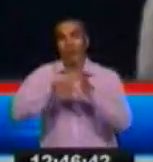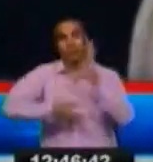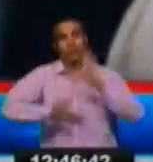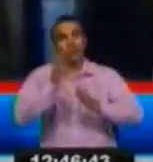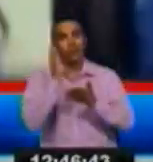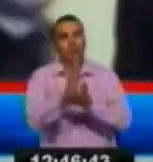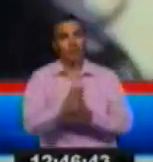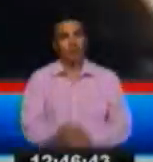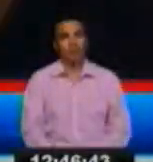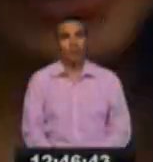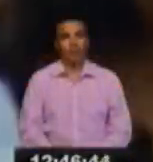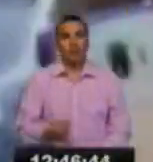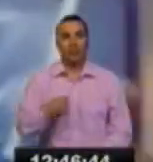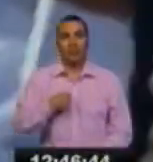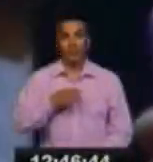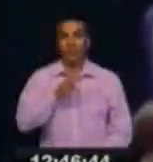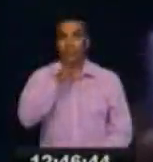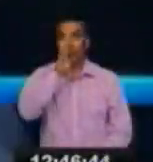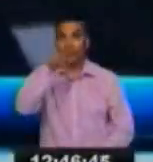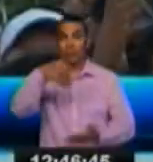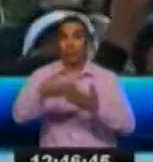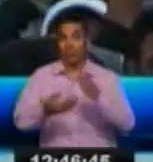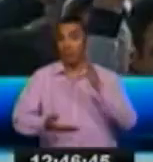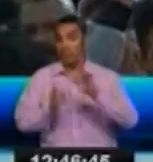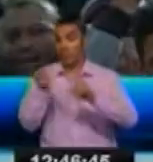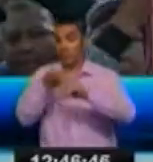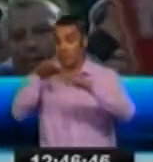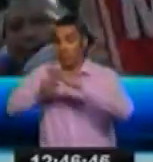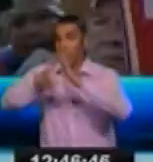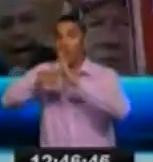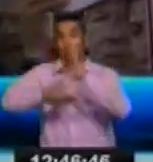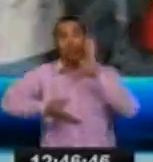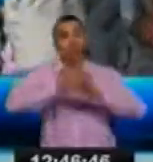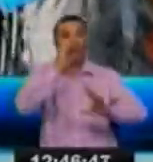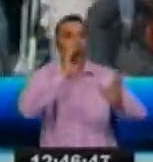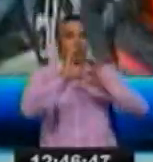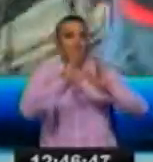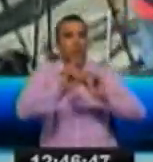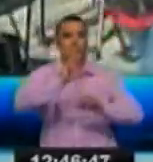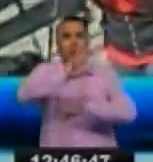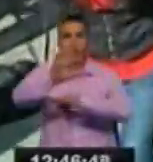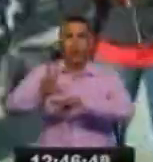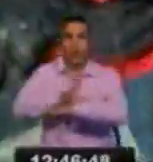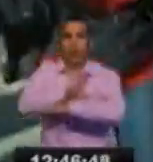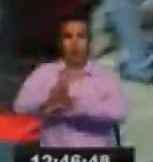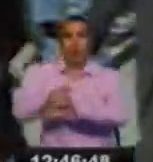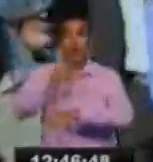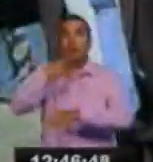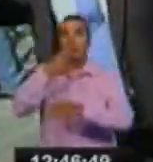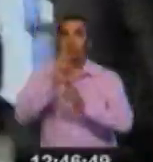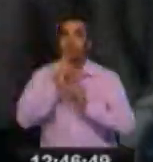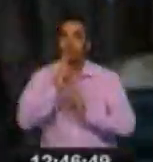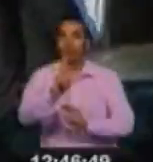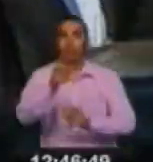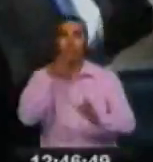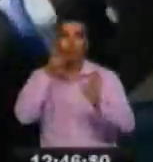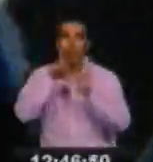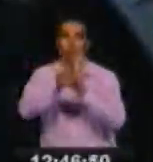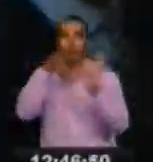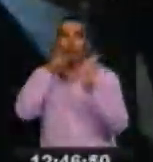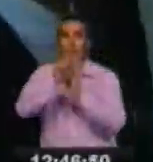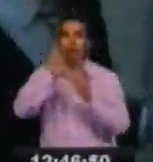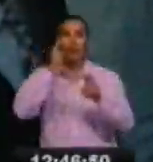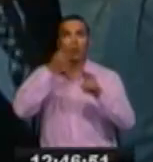Claro, como si a la salida y conversamos. Versión que se extendió por más de 3 horas. Vicuña debía responder a las denuncias de sus